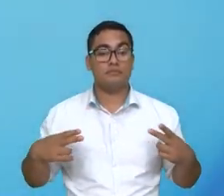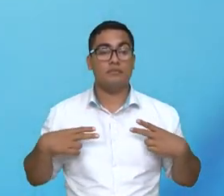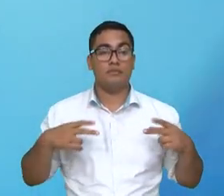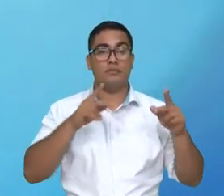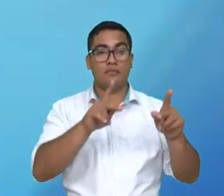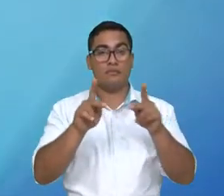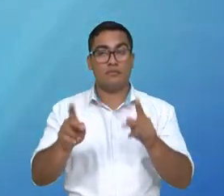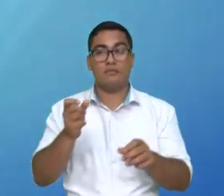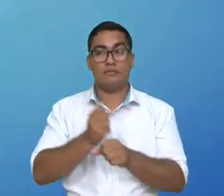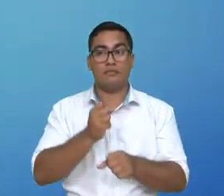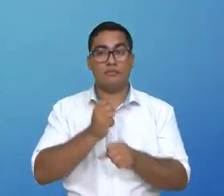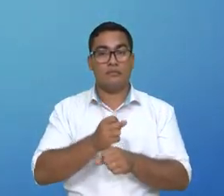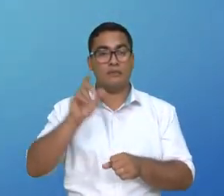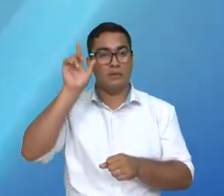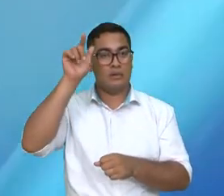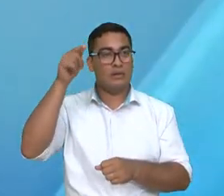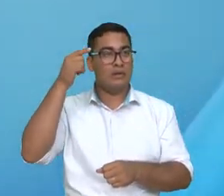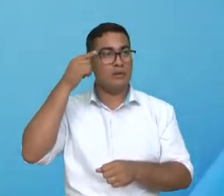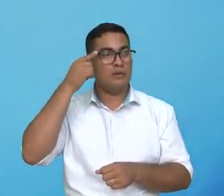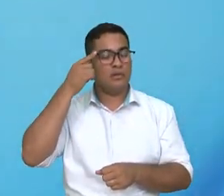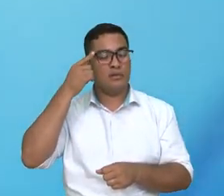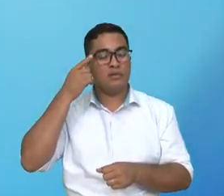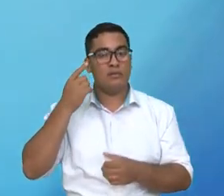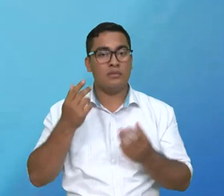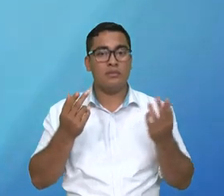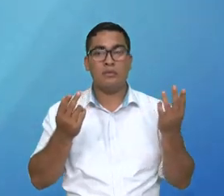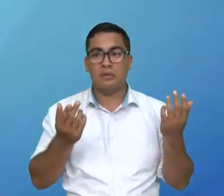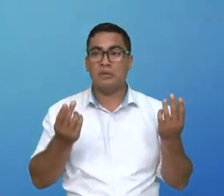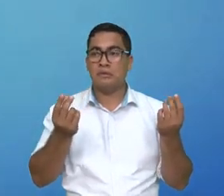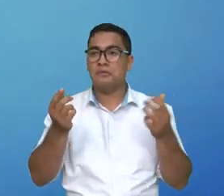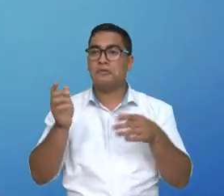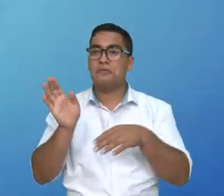servidores públicos por las vías financieras